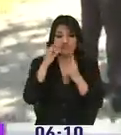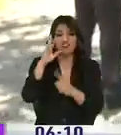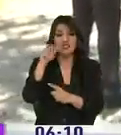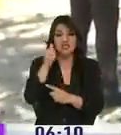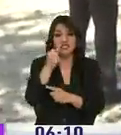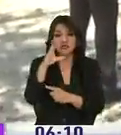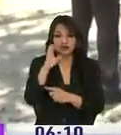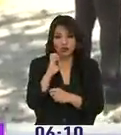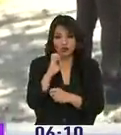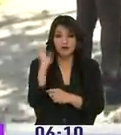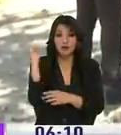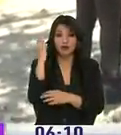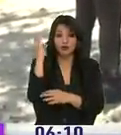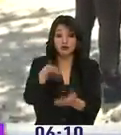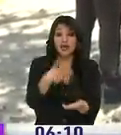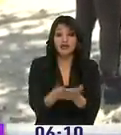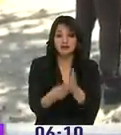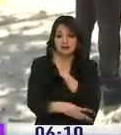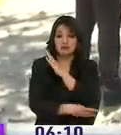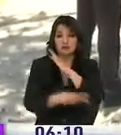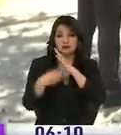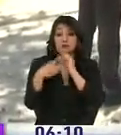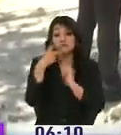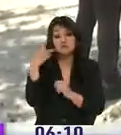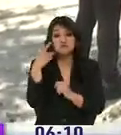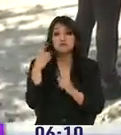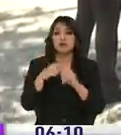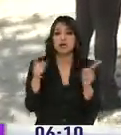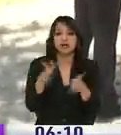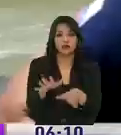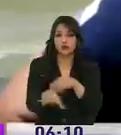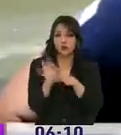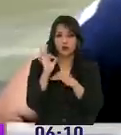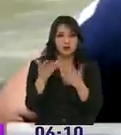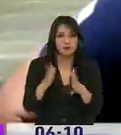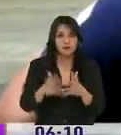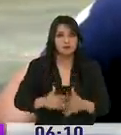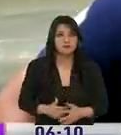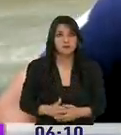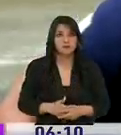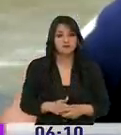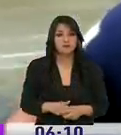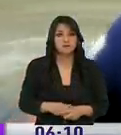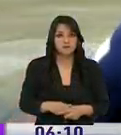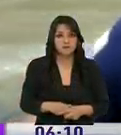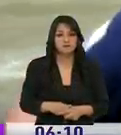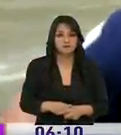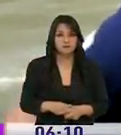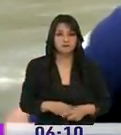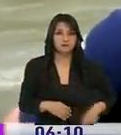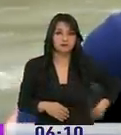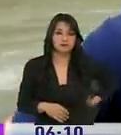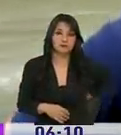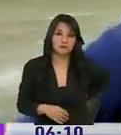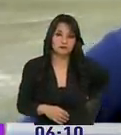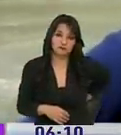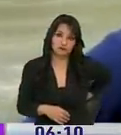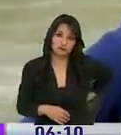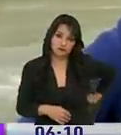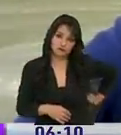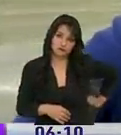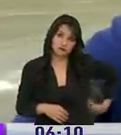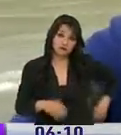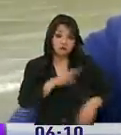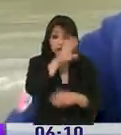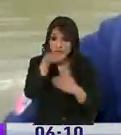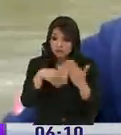Madre Tierra en Pastaza, sin que se haya podido encontrar su cuerpo. Para prácticamente, digamos, cerrarlo, todo dependerá